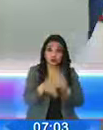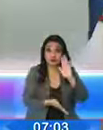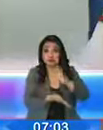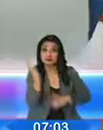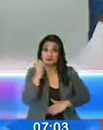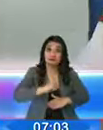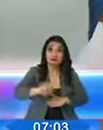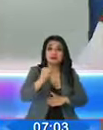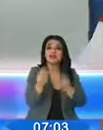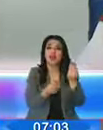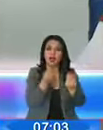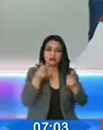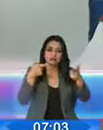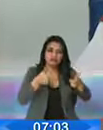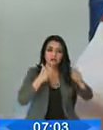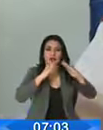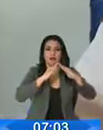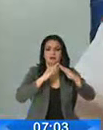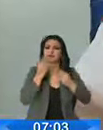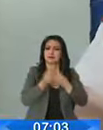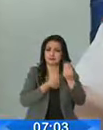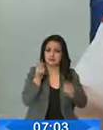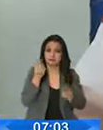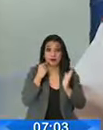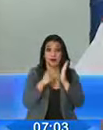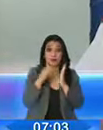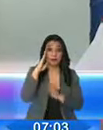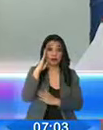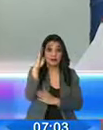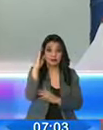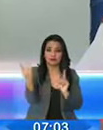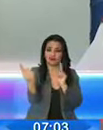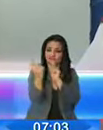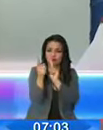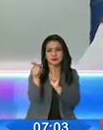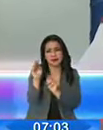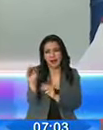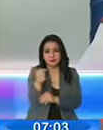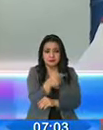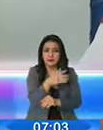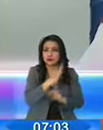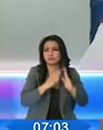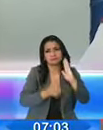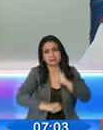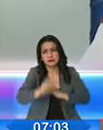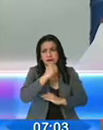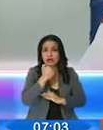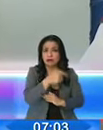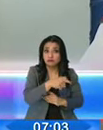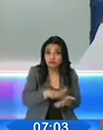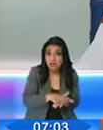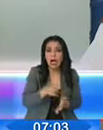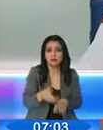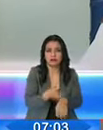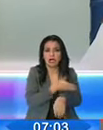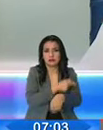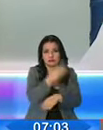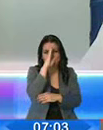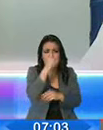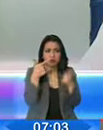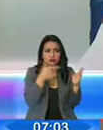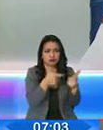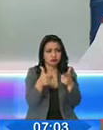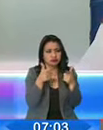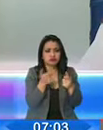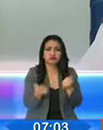cual consiste en que el policía, luego de recibir el domicilio, realiza frecuentes patrullajes verificando que no existan novedades